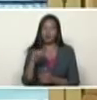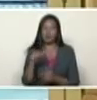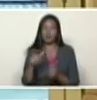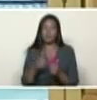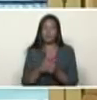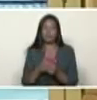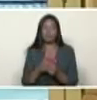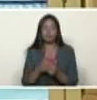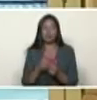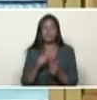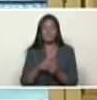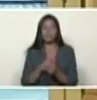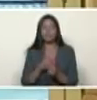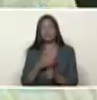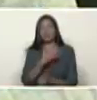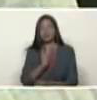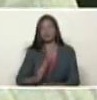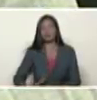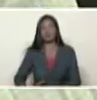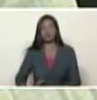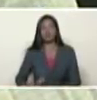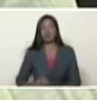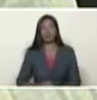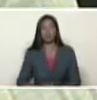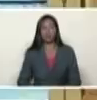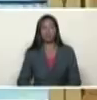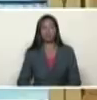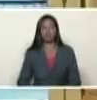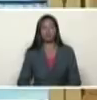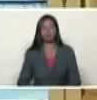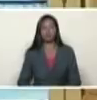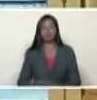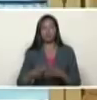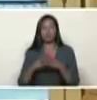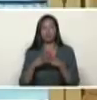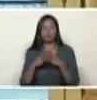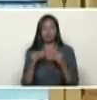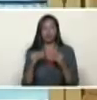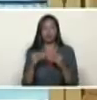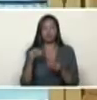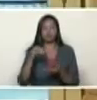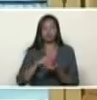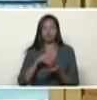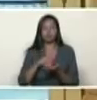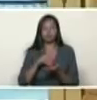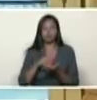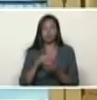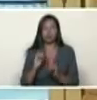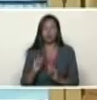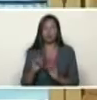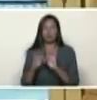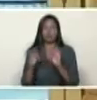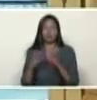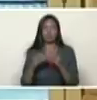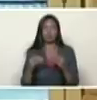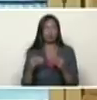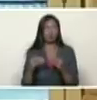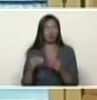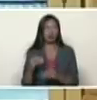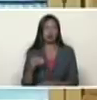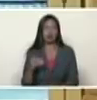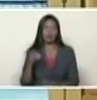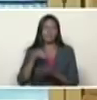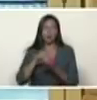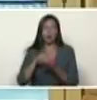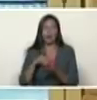socialismo, todos los martes, y revisan la agenda. Pongan en la agenda 1000 bases de misiones